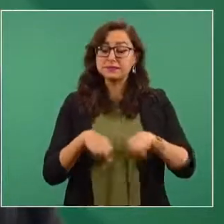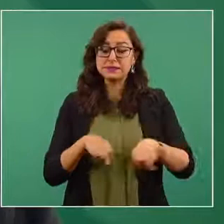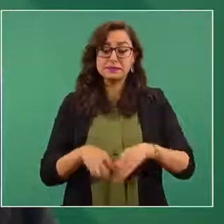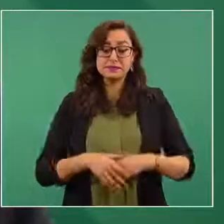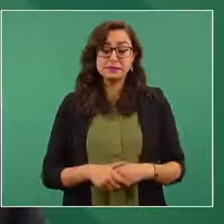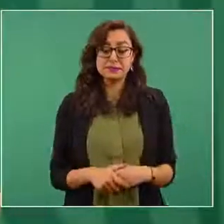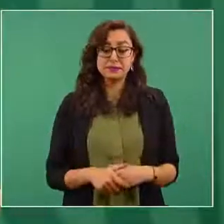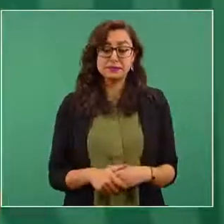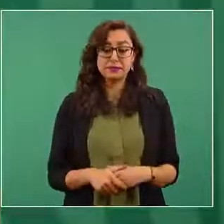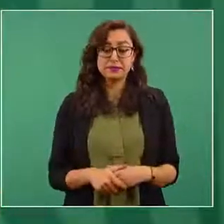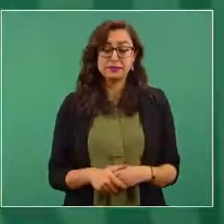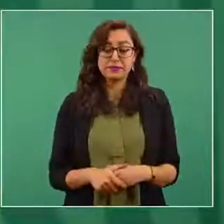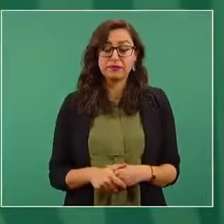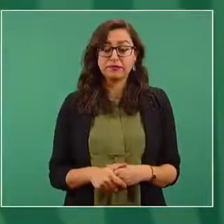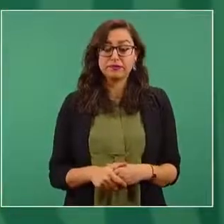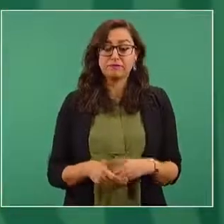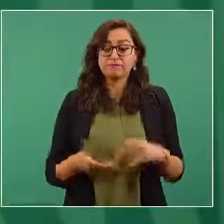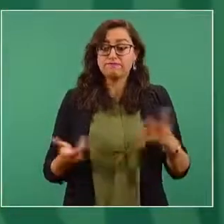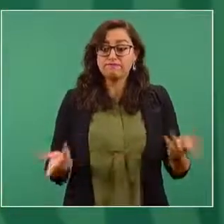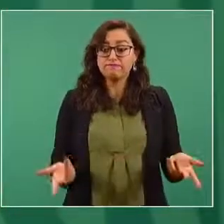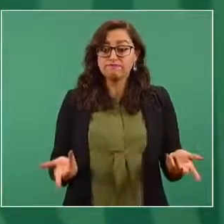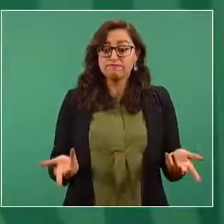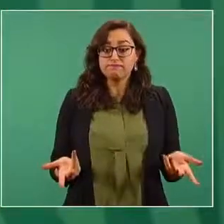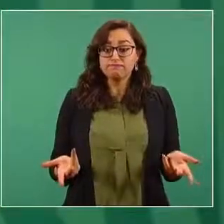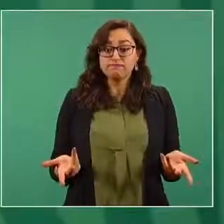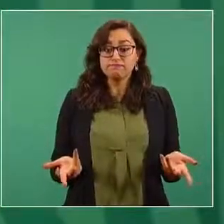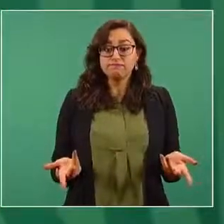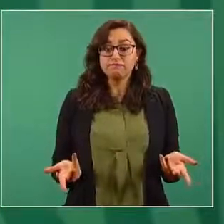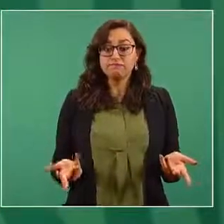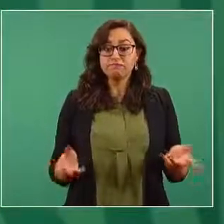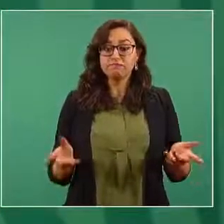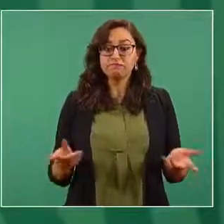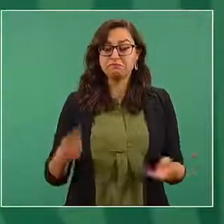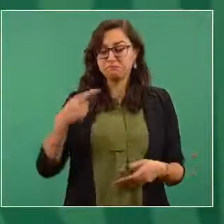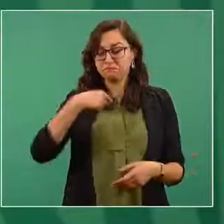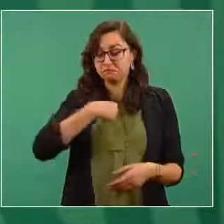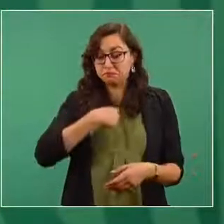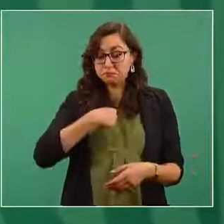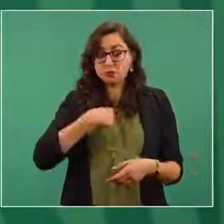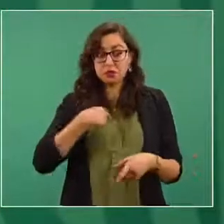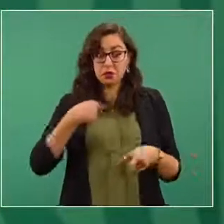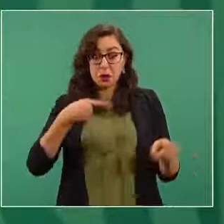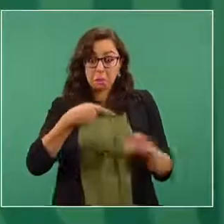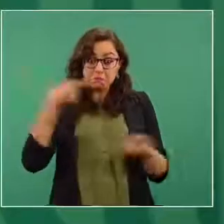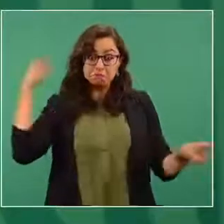Y actuar siempre de manera pacífica,